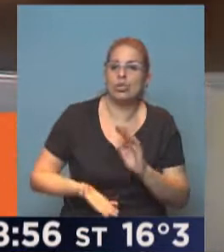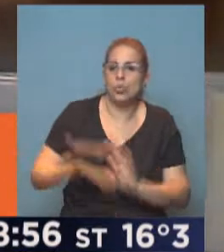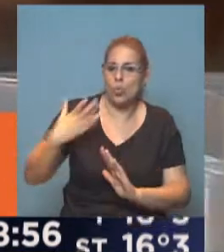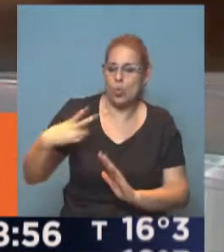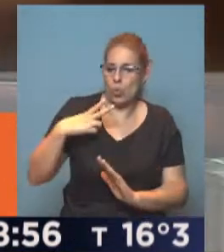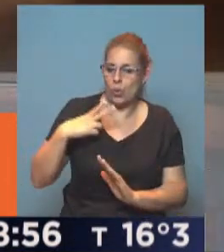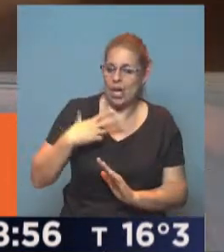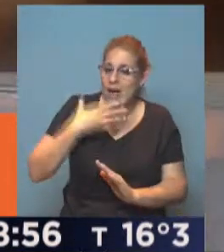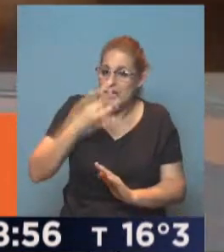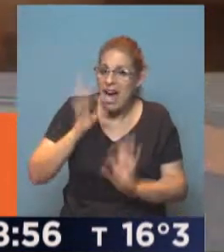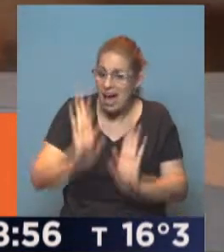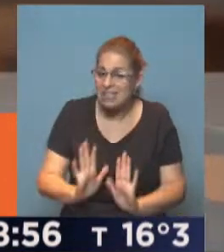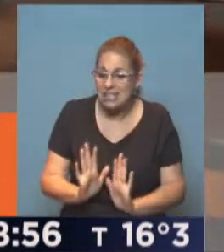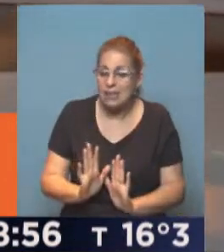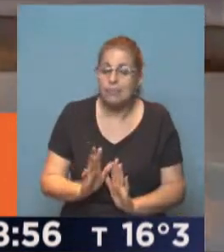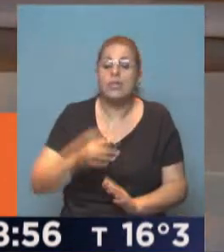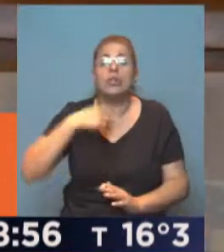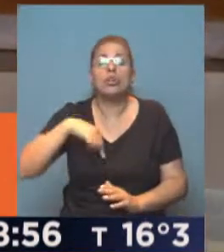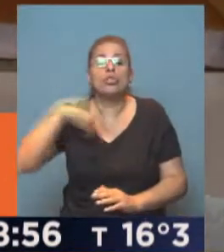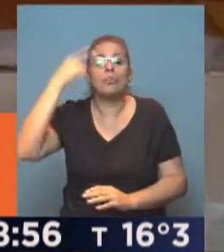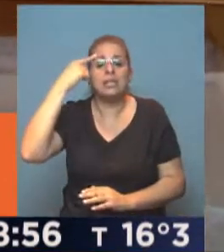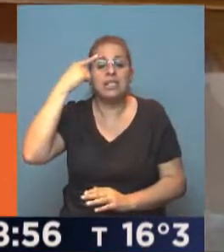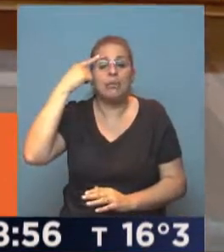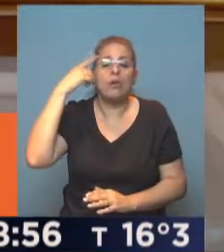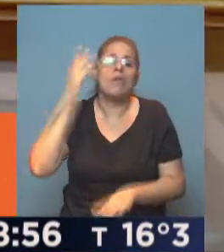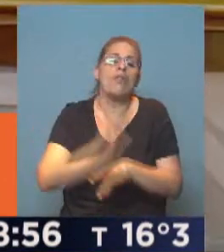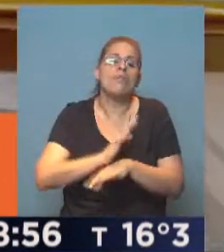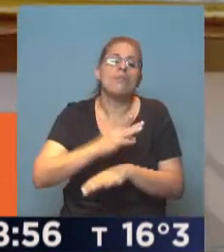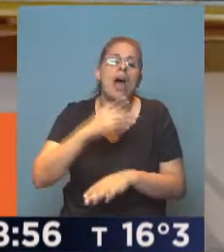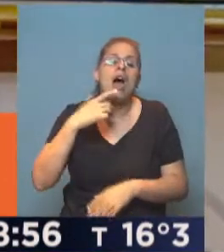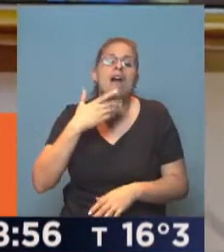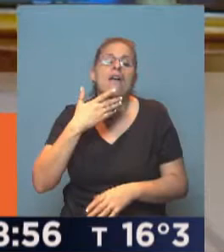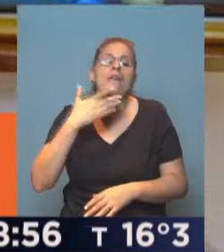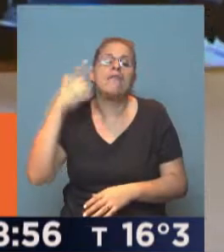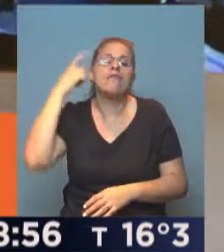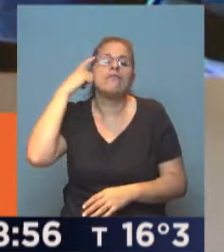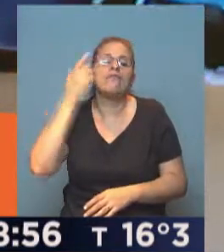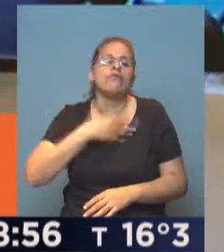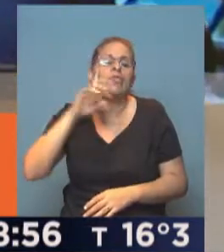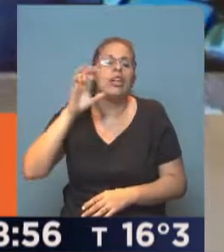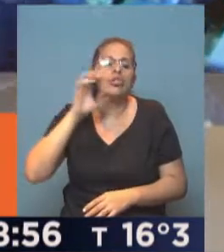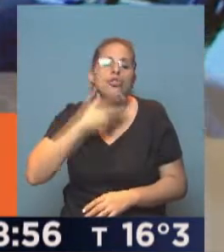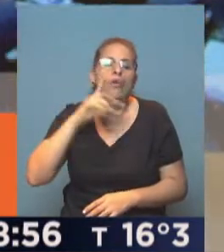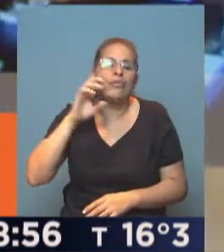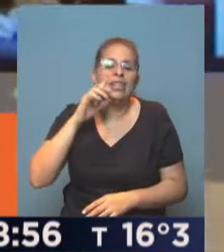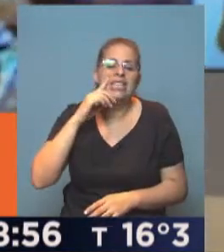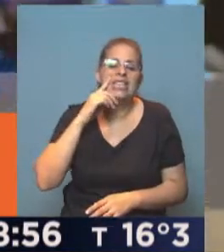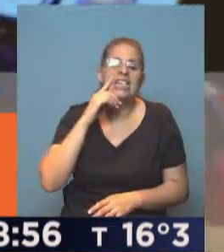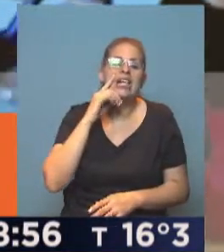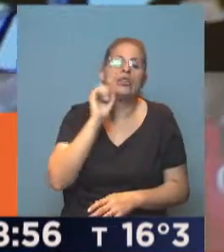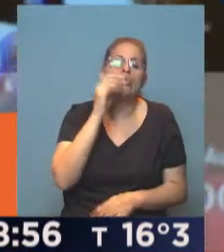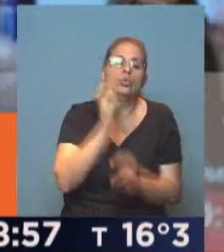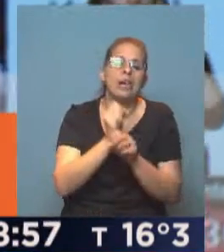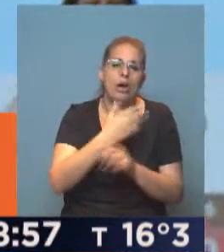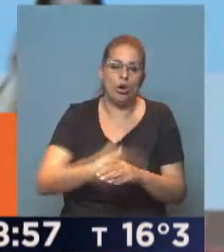en realidad se trata de eso. Nosotros creemos filosóficamente en el rol del Estado, y el rol del Estado no se puede cumplir si no tiene recursos.